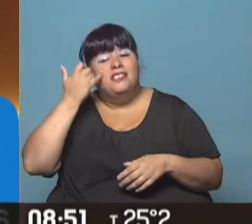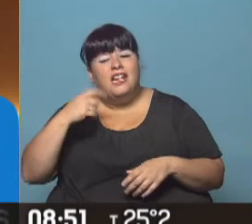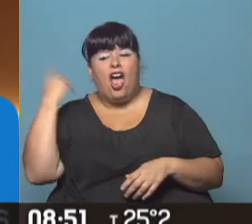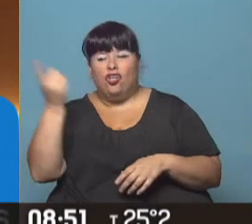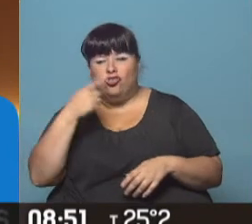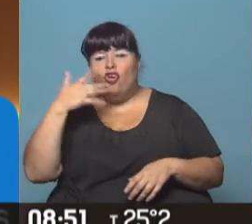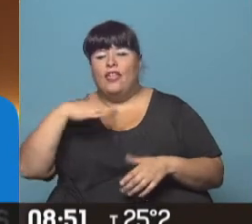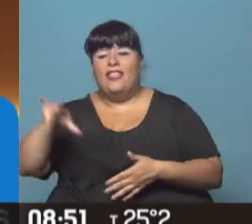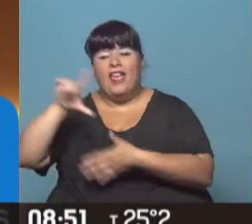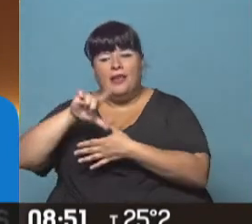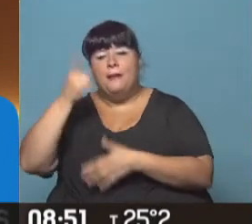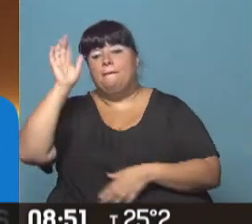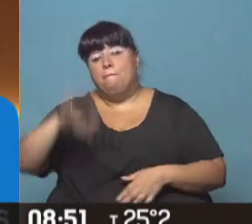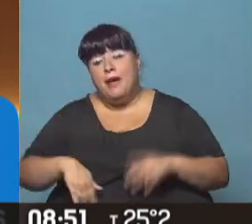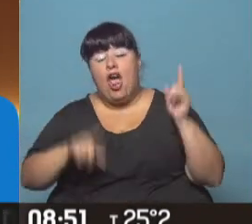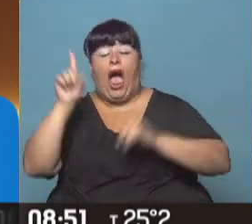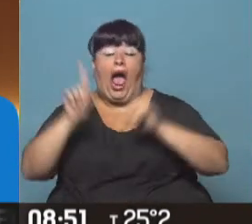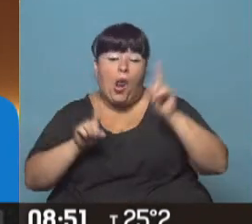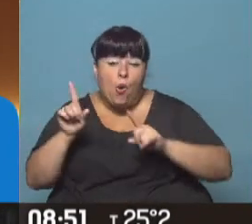toda Latinoamérica, salvo algunos